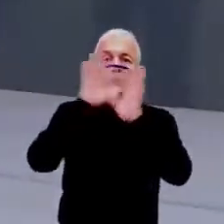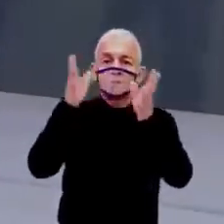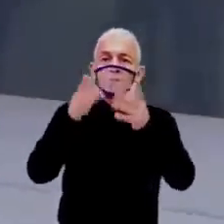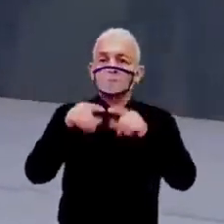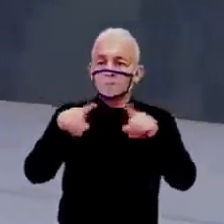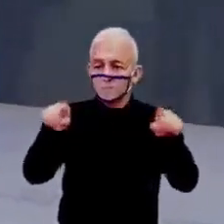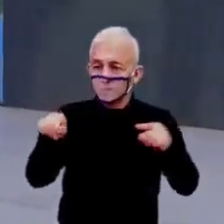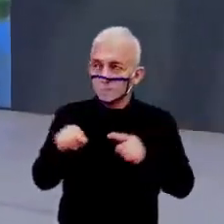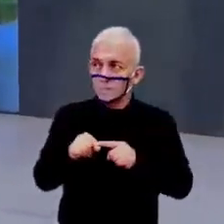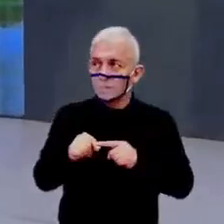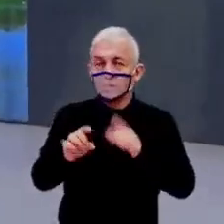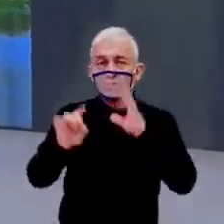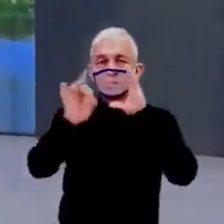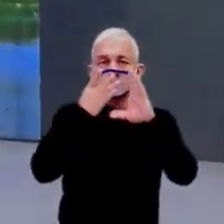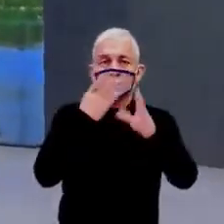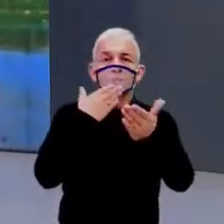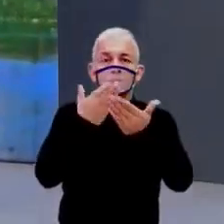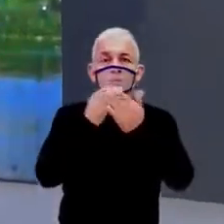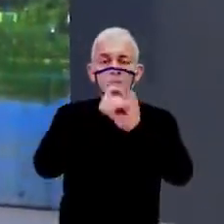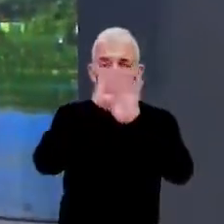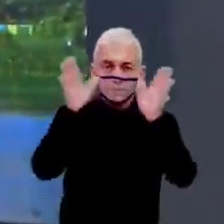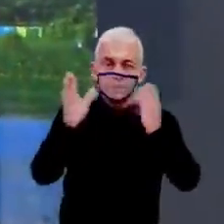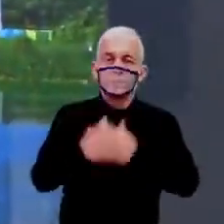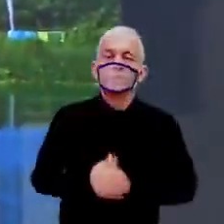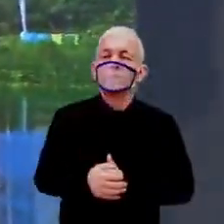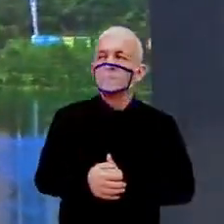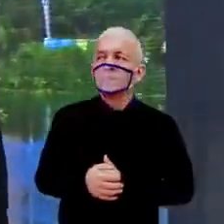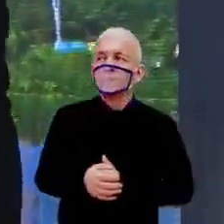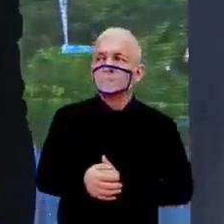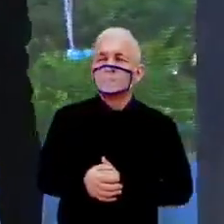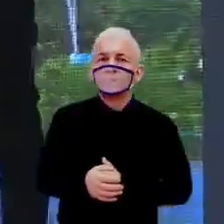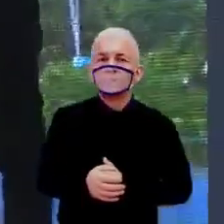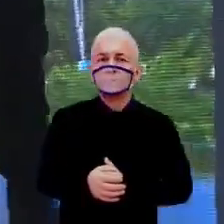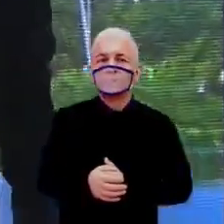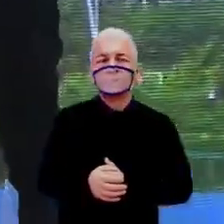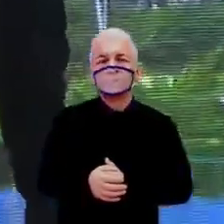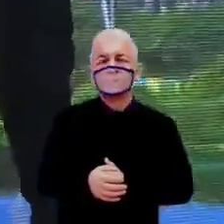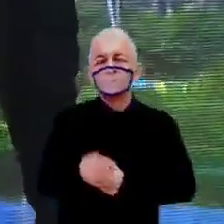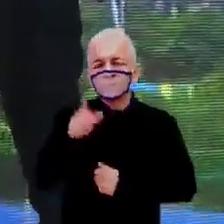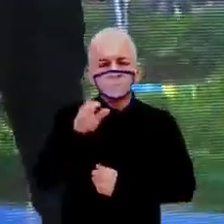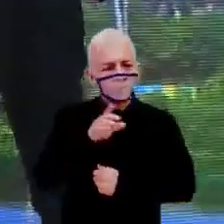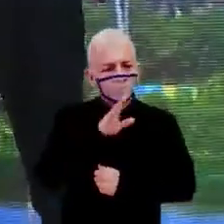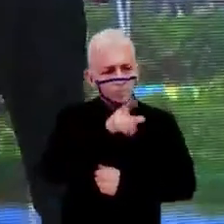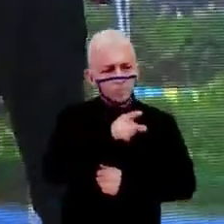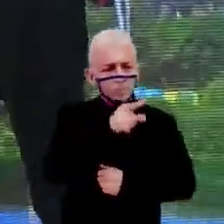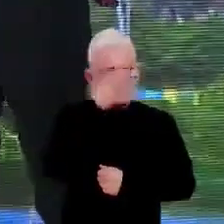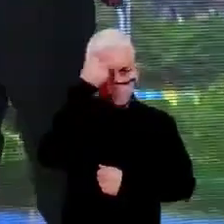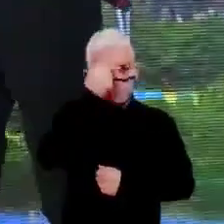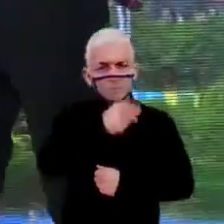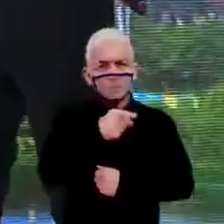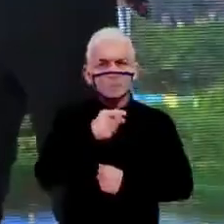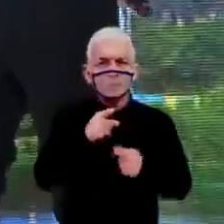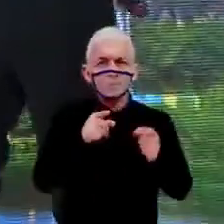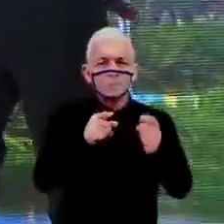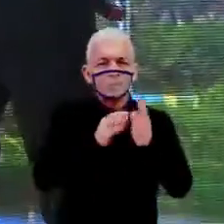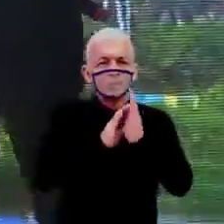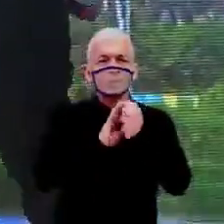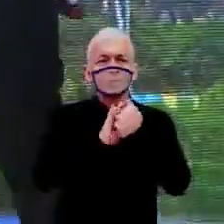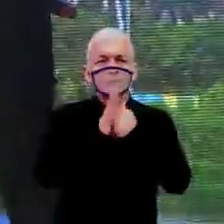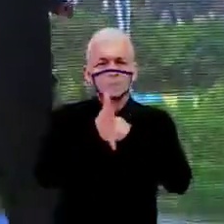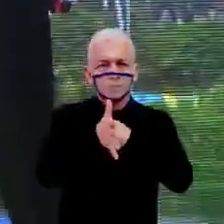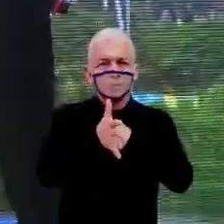salón y en las redes sociales. Bueno, usted hizo una muy buena